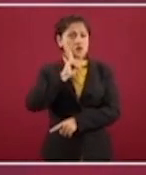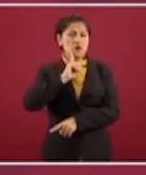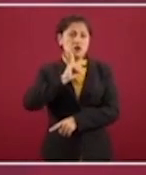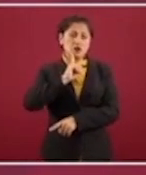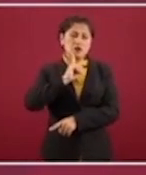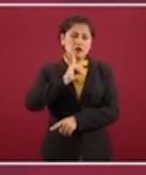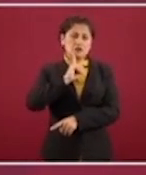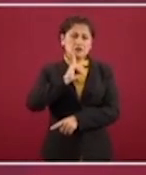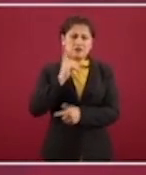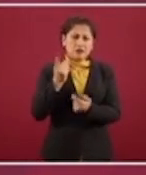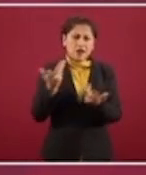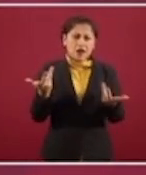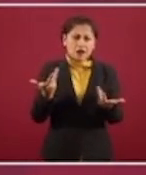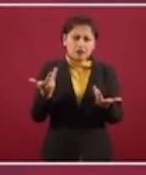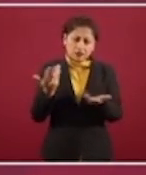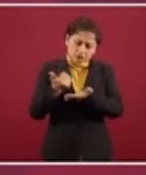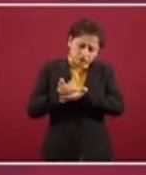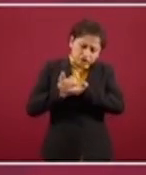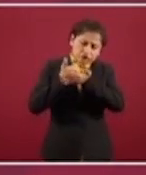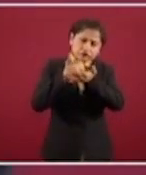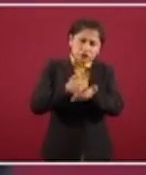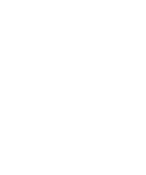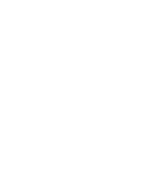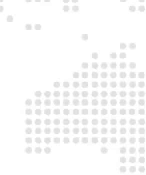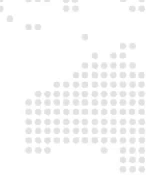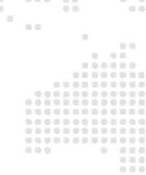ayudar al prójimo